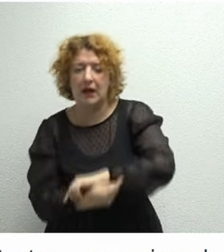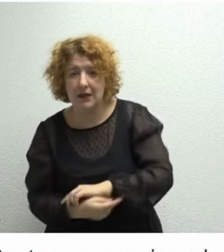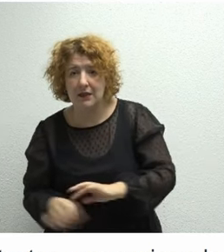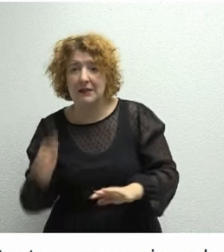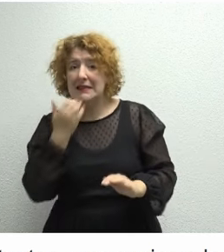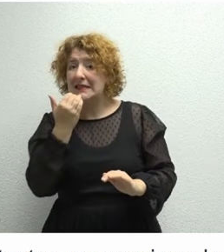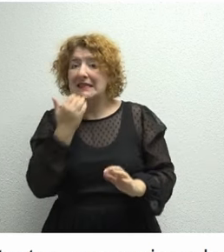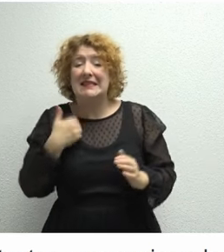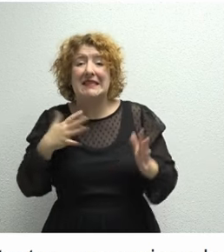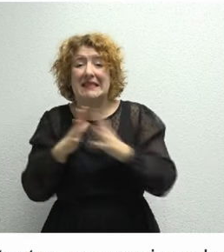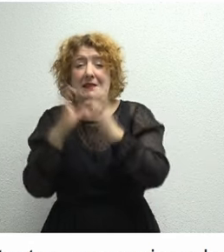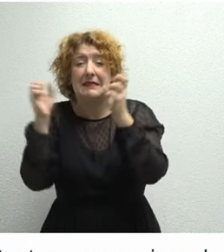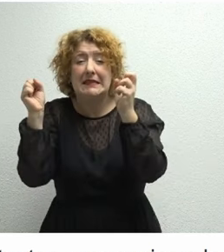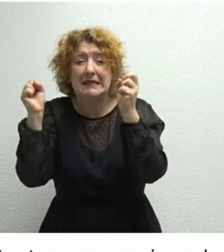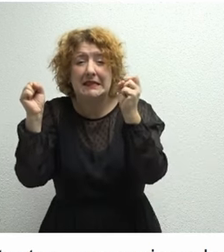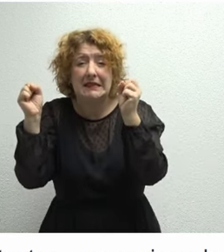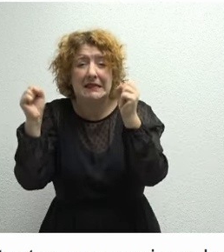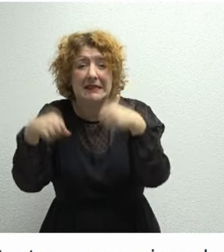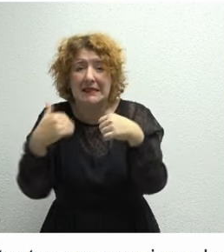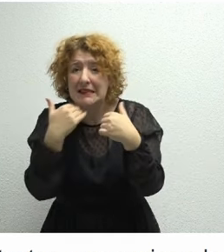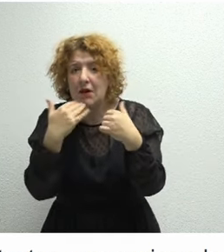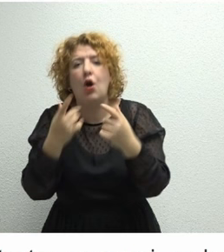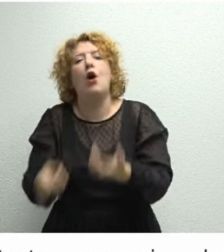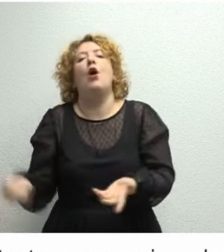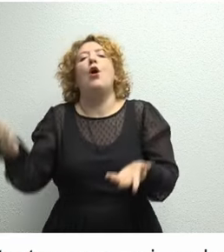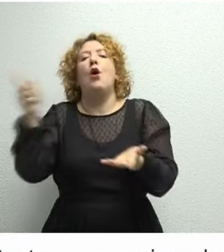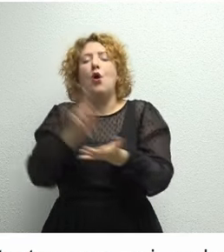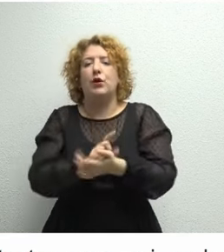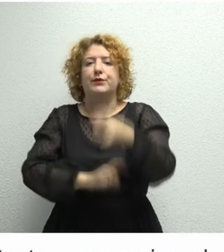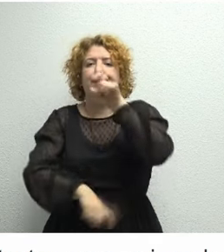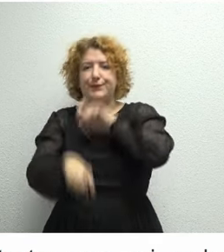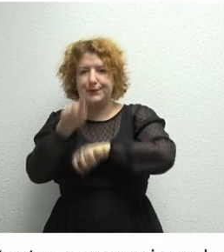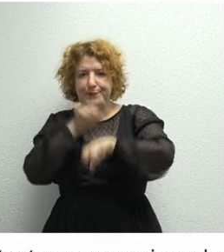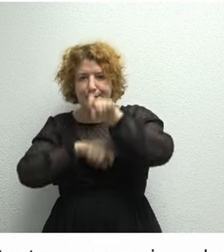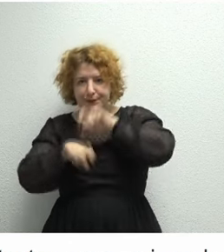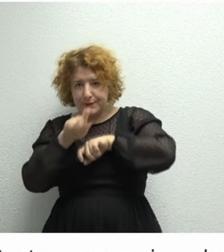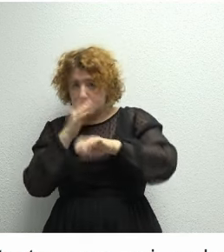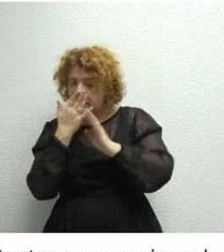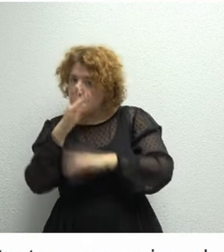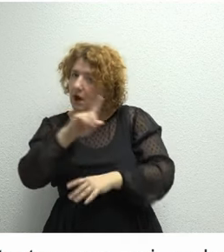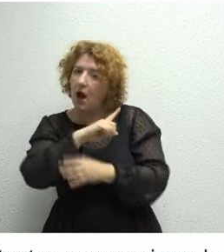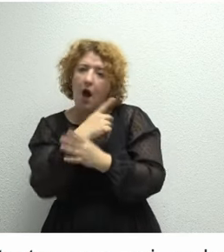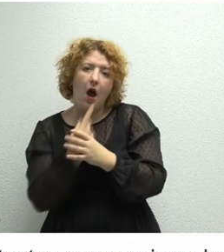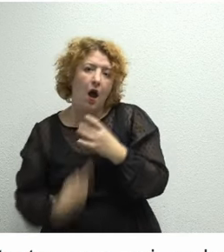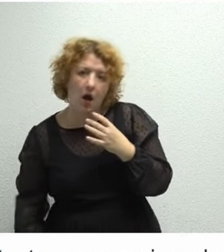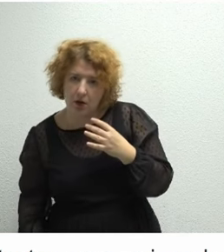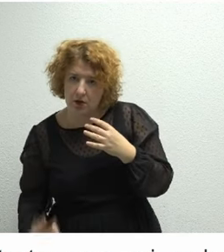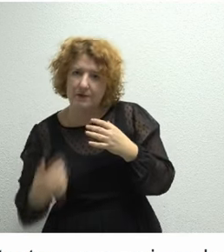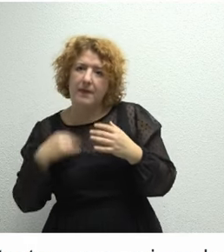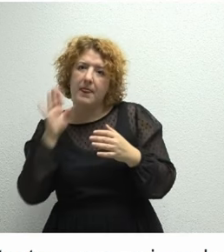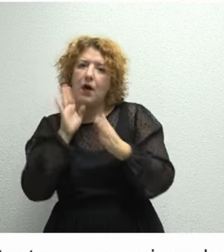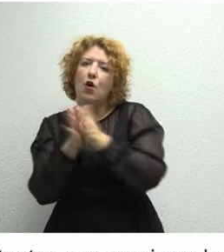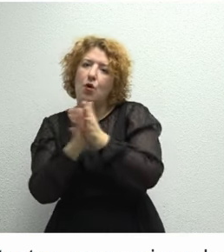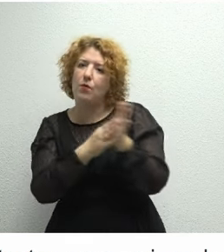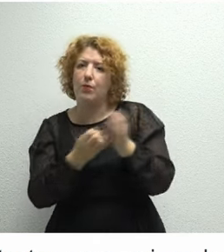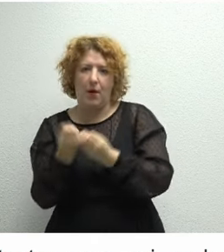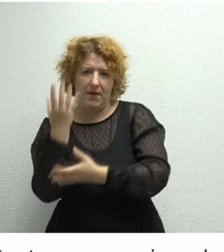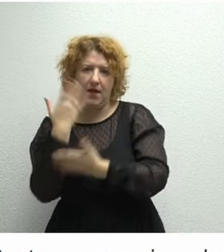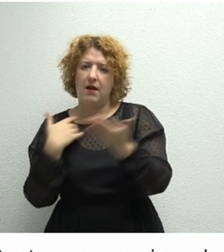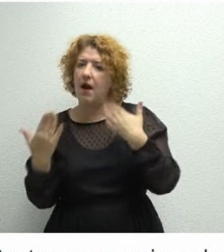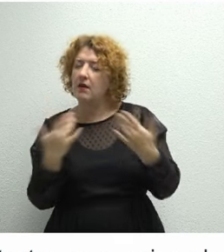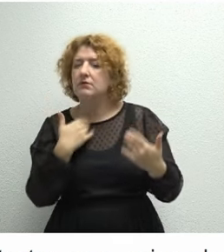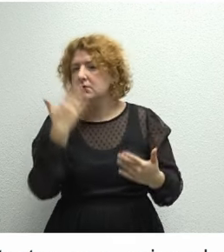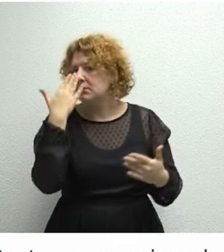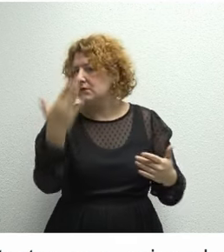teníamos casi un convenio casi algo cerrado venga vuelta empez y eso agota yo decía lo compartido con compañero esta mañana llega un